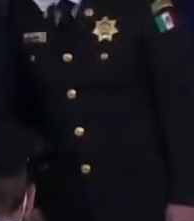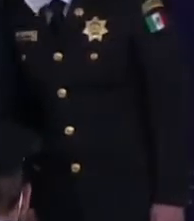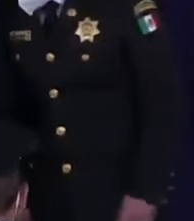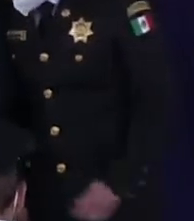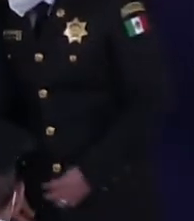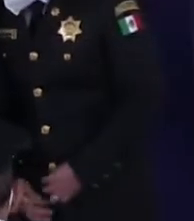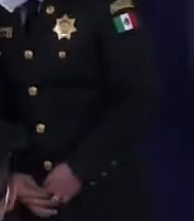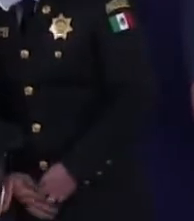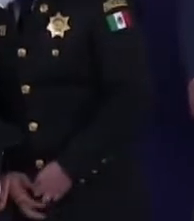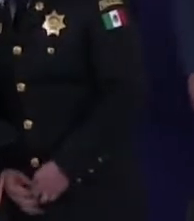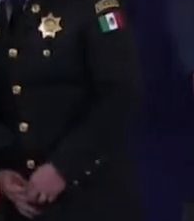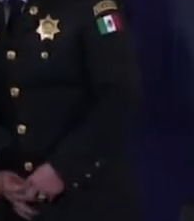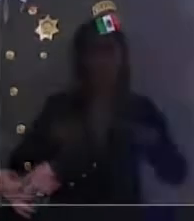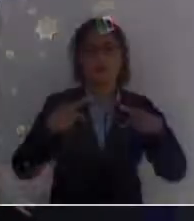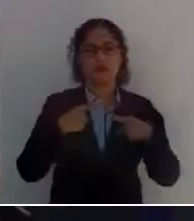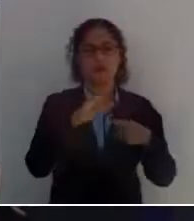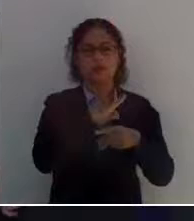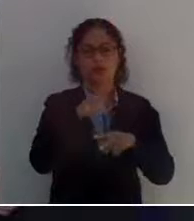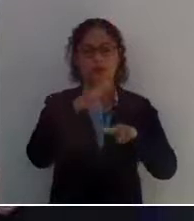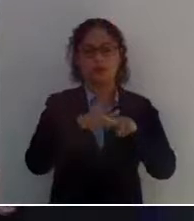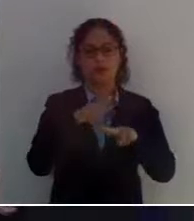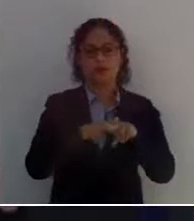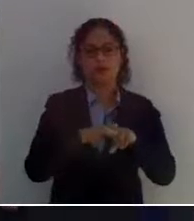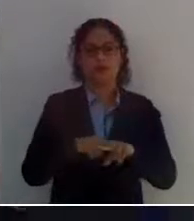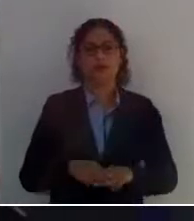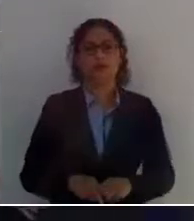Les invitamos a tomar asiento, si fueran tan amables.